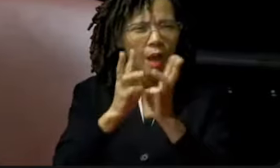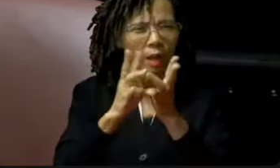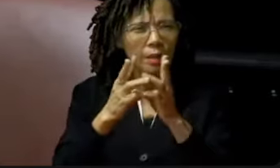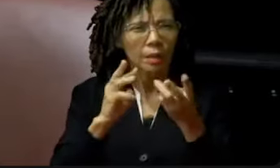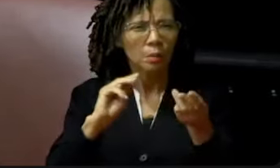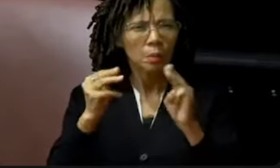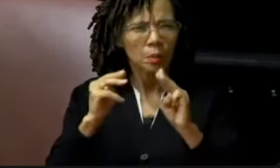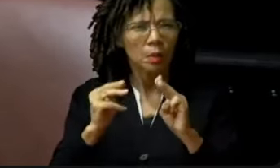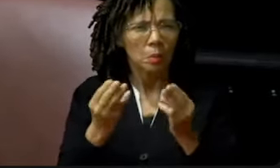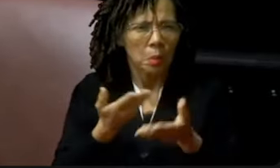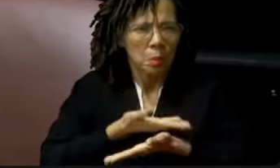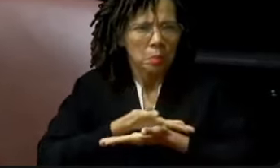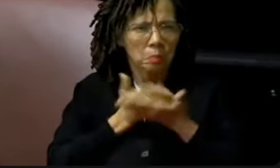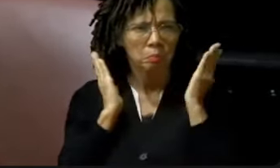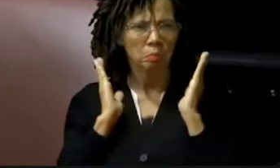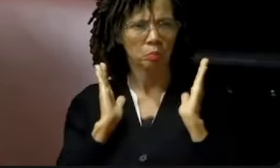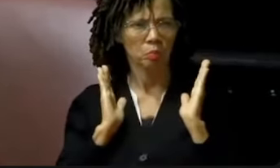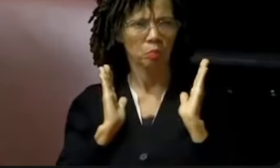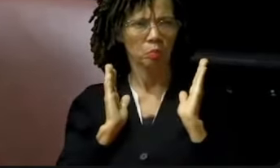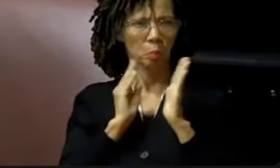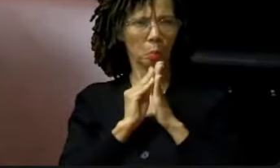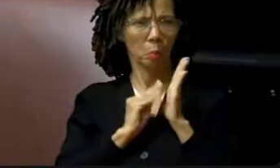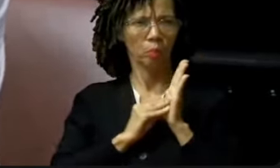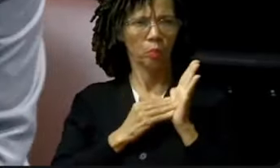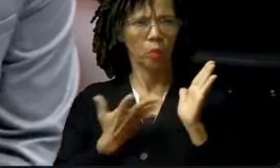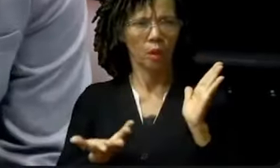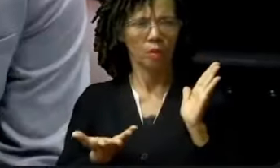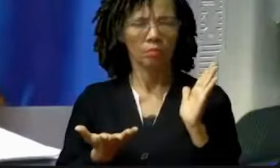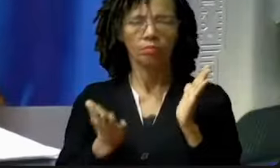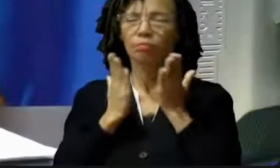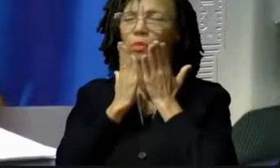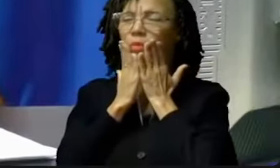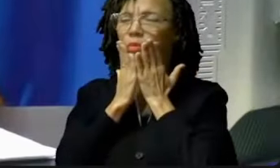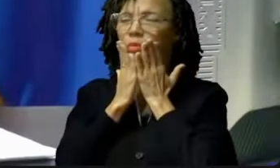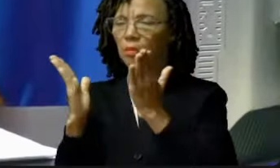estipula. Así que muchas gracias, presidente. Muchas gracias.